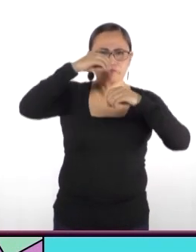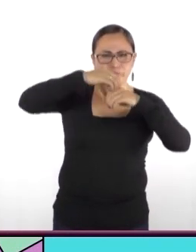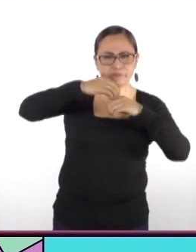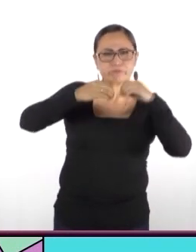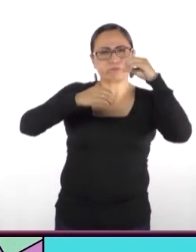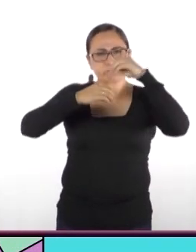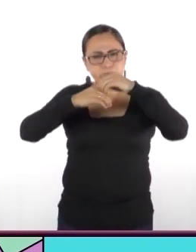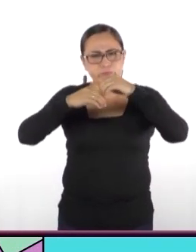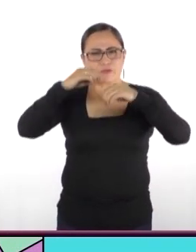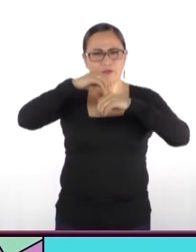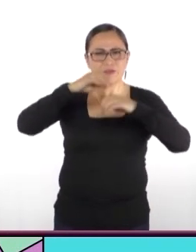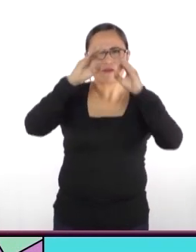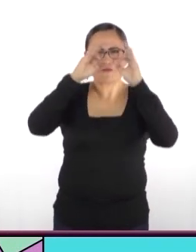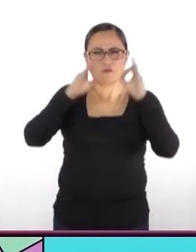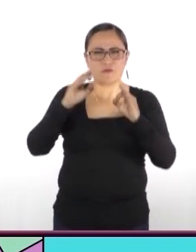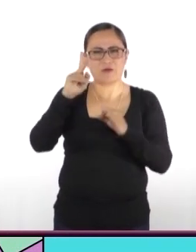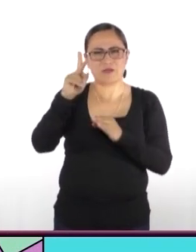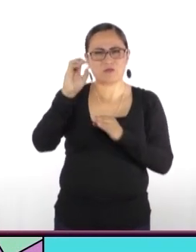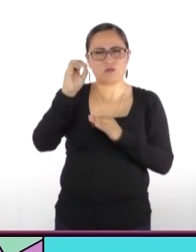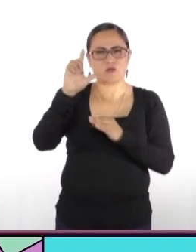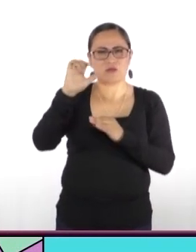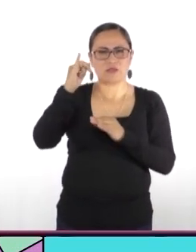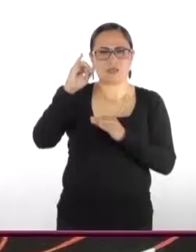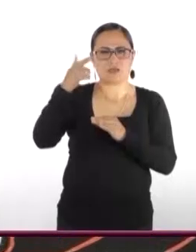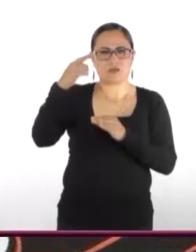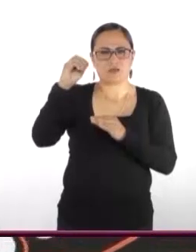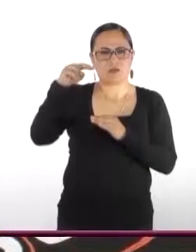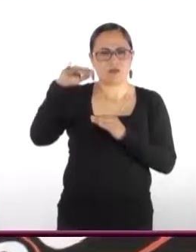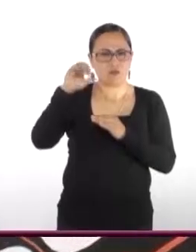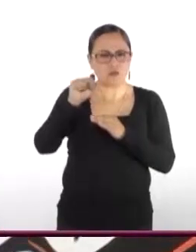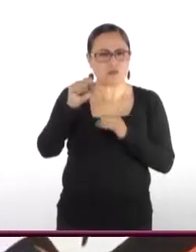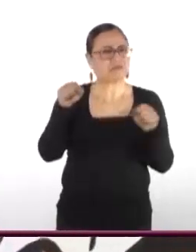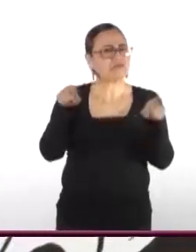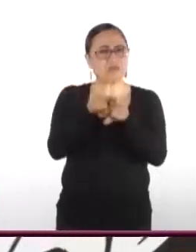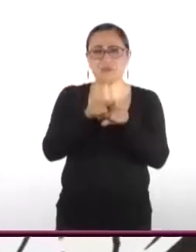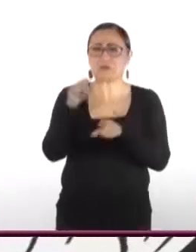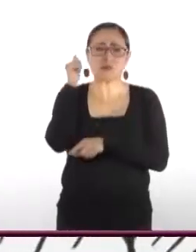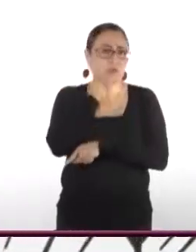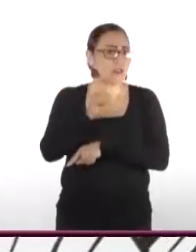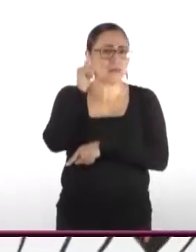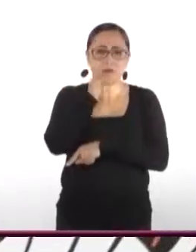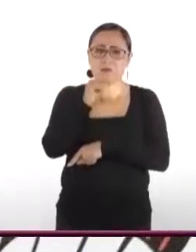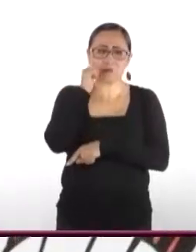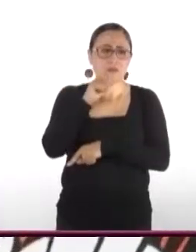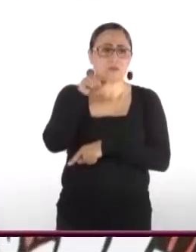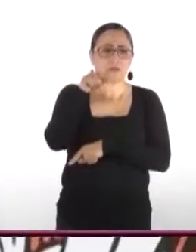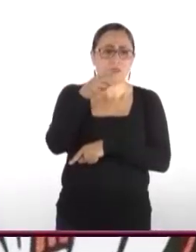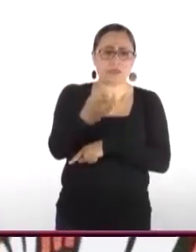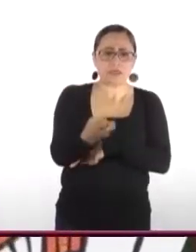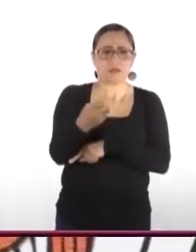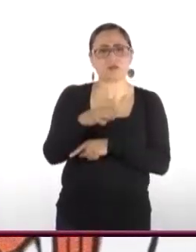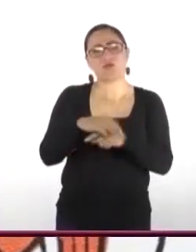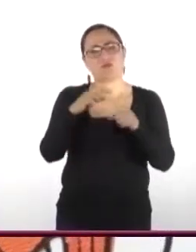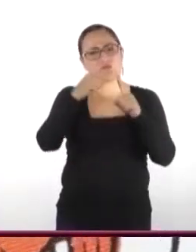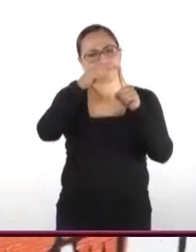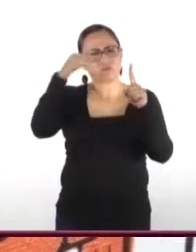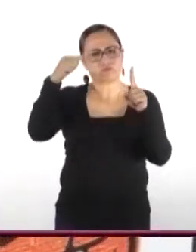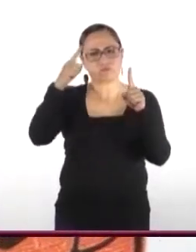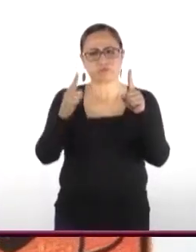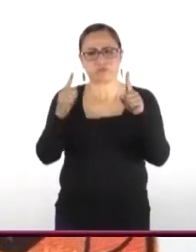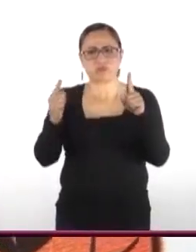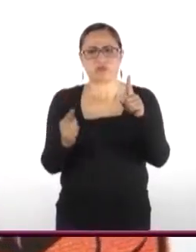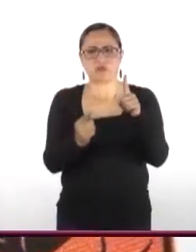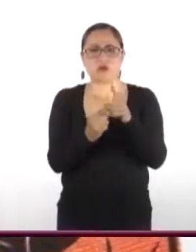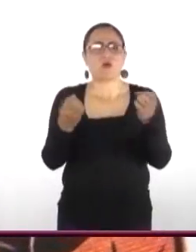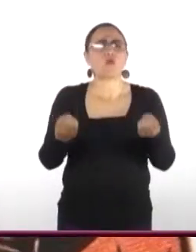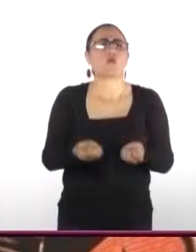varios polígonos regulares, y los polígonos que confluyen en cada vértice son siempre los mismos. Estas se nombran por